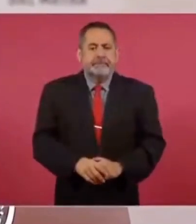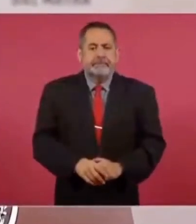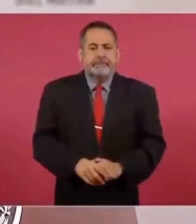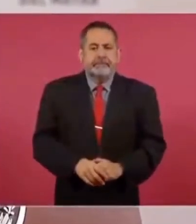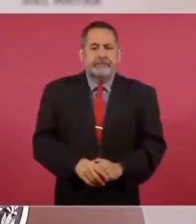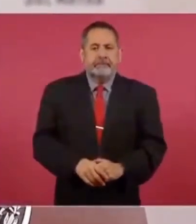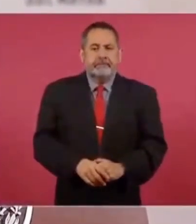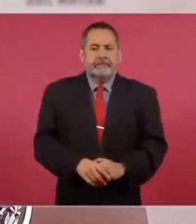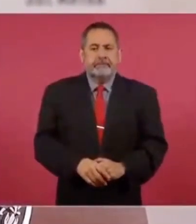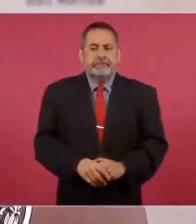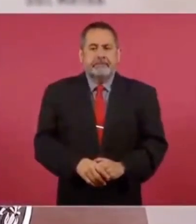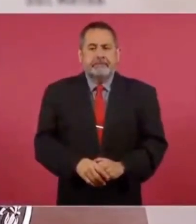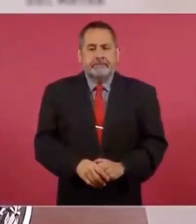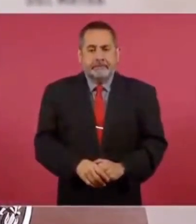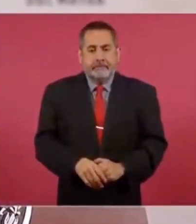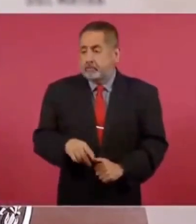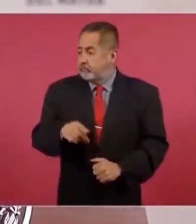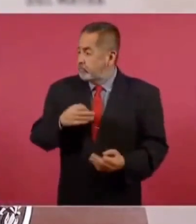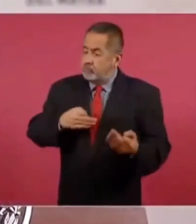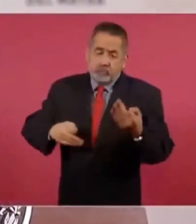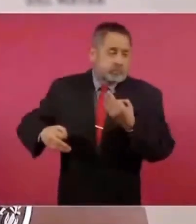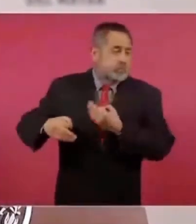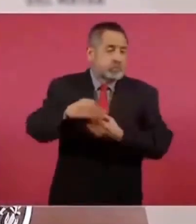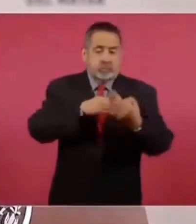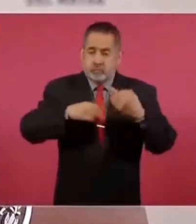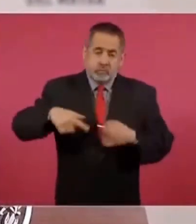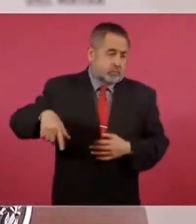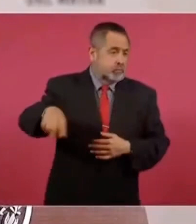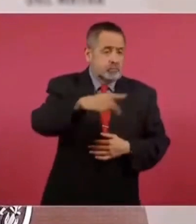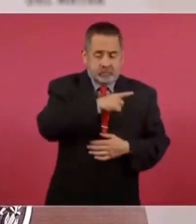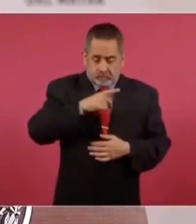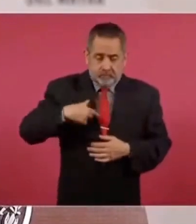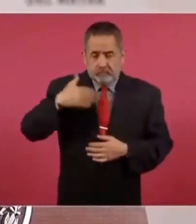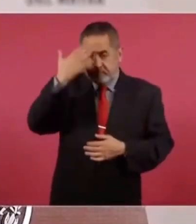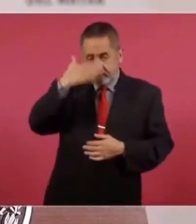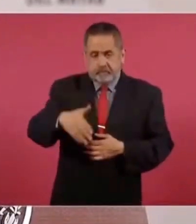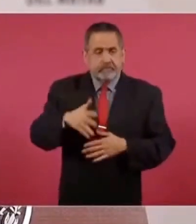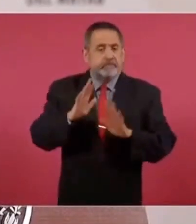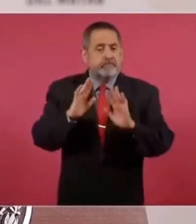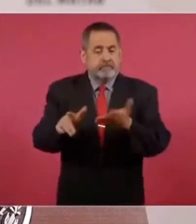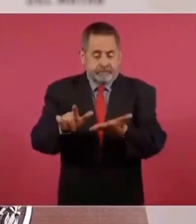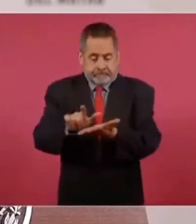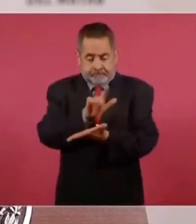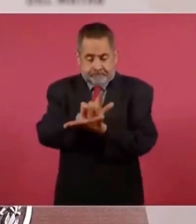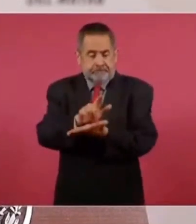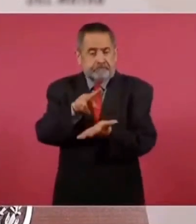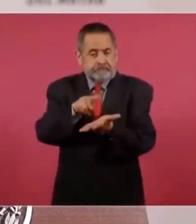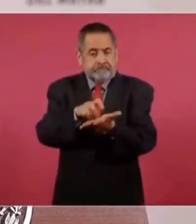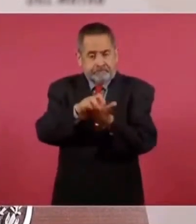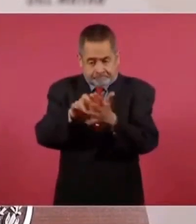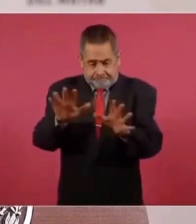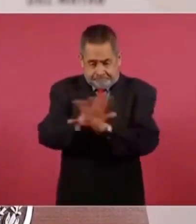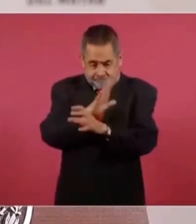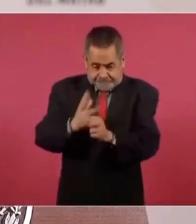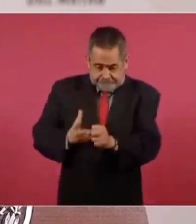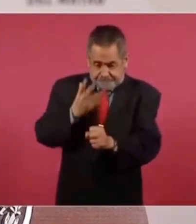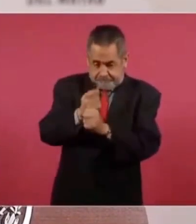Debe toda la gente saber que se modificó una